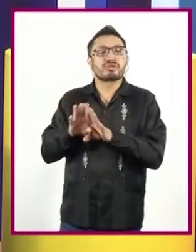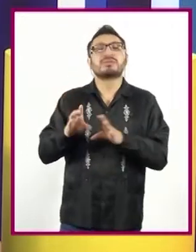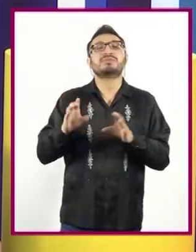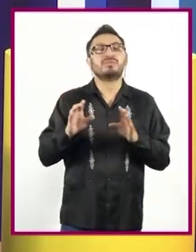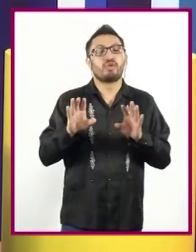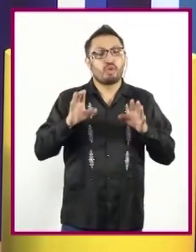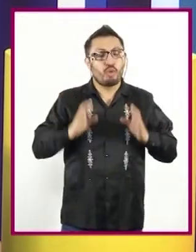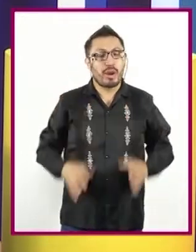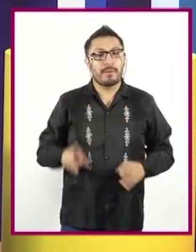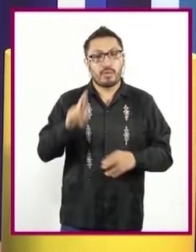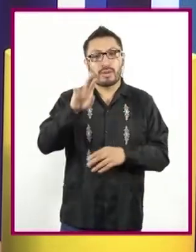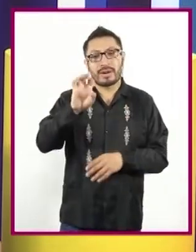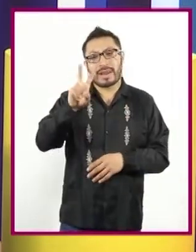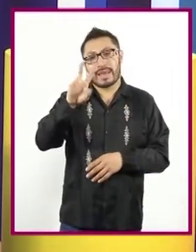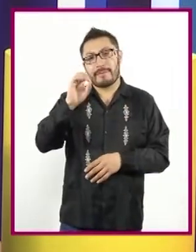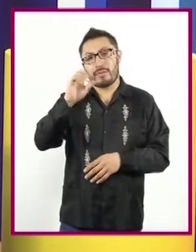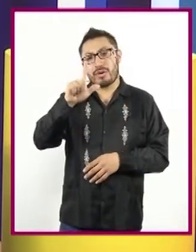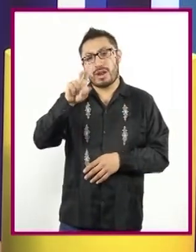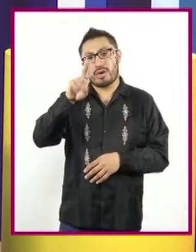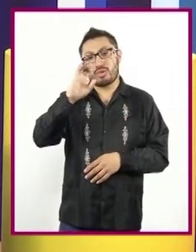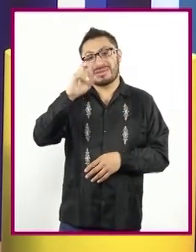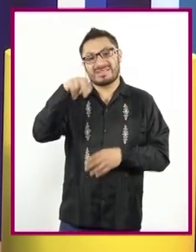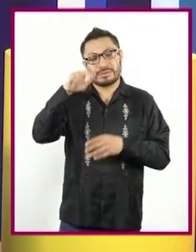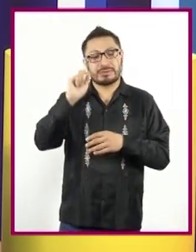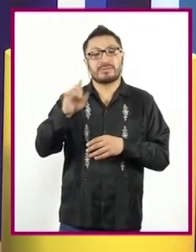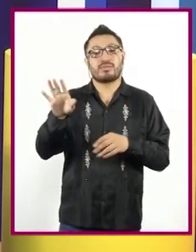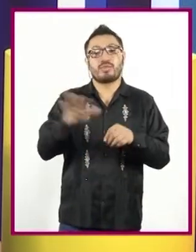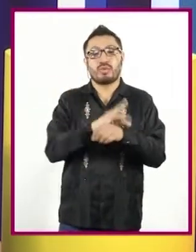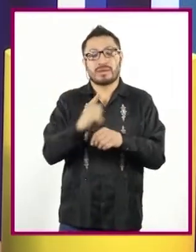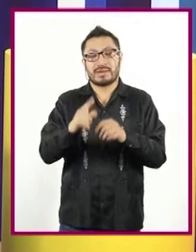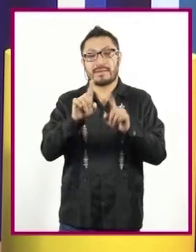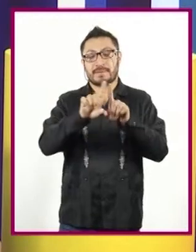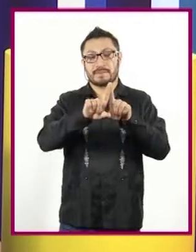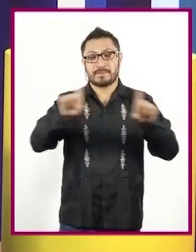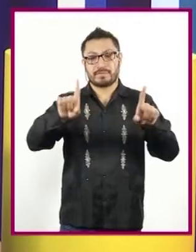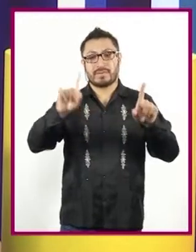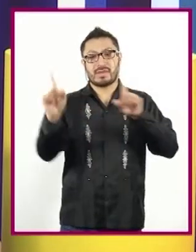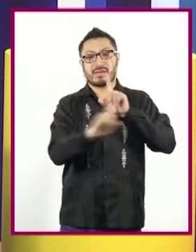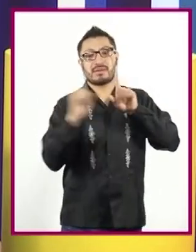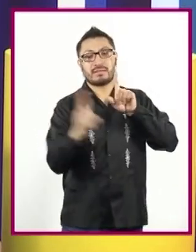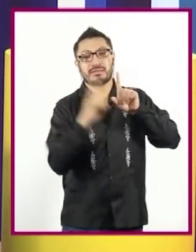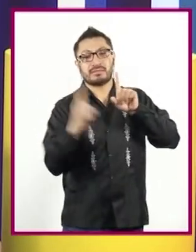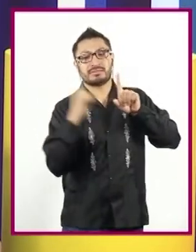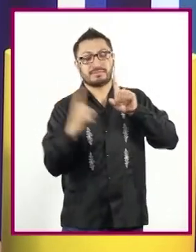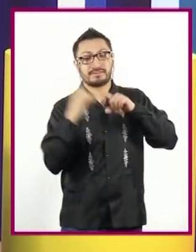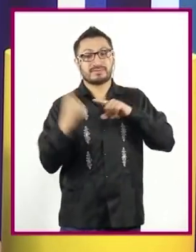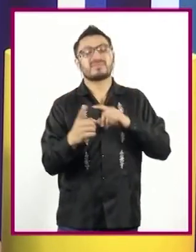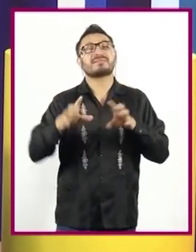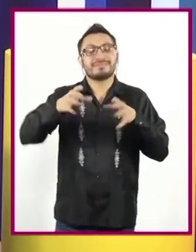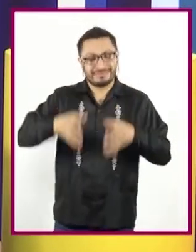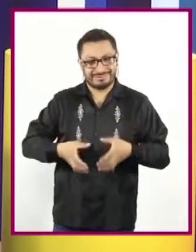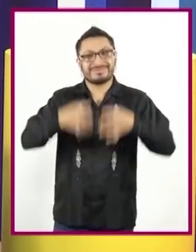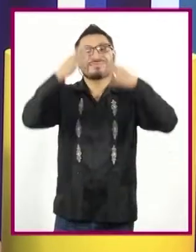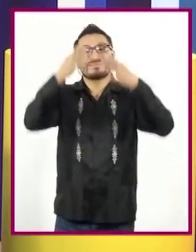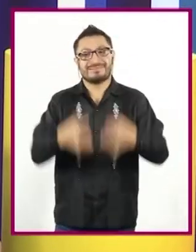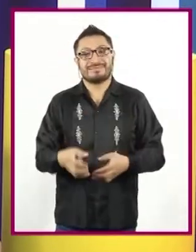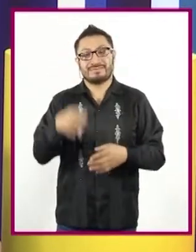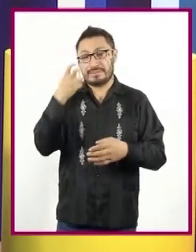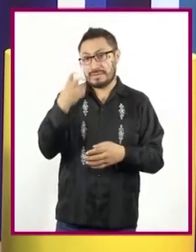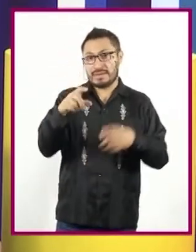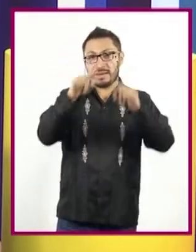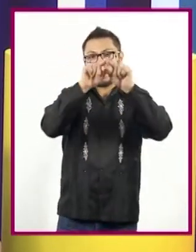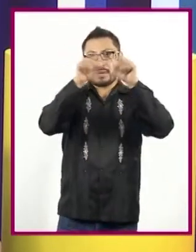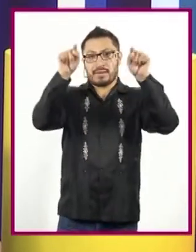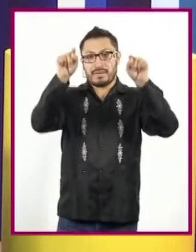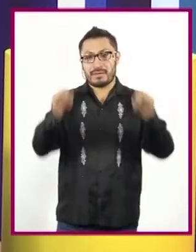revolución porque se forma al girar una figura plana sobre uno de sus ejes, en su caso, un rectángulo.